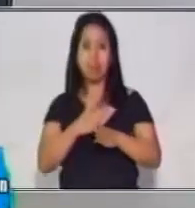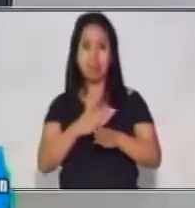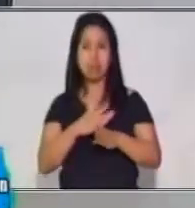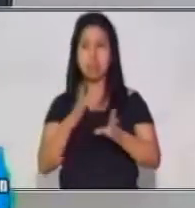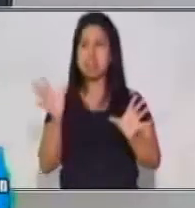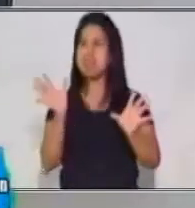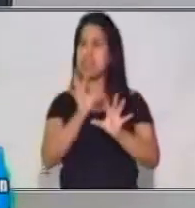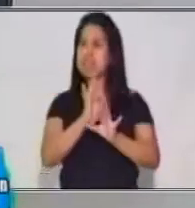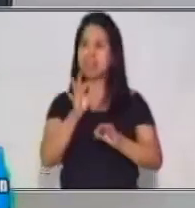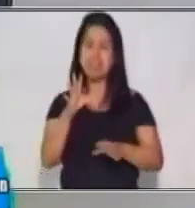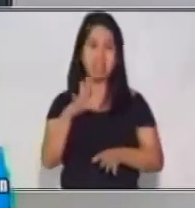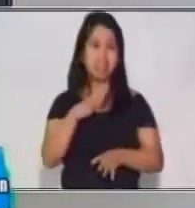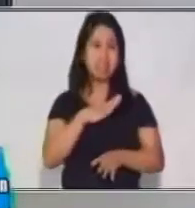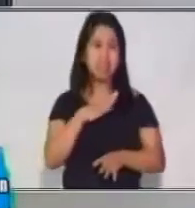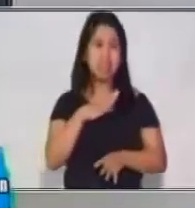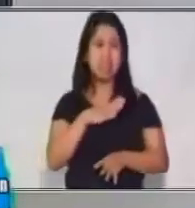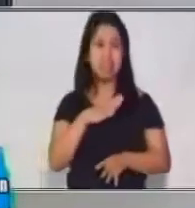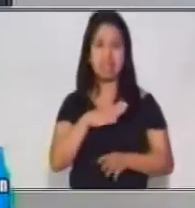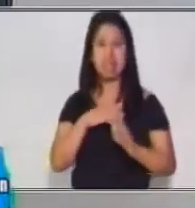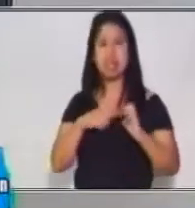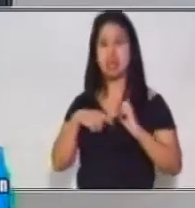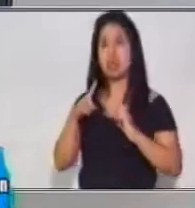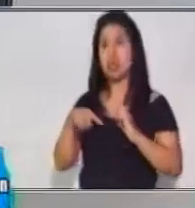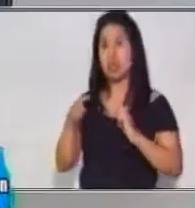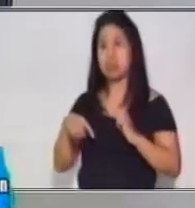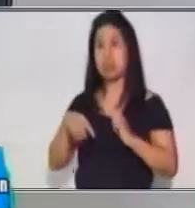nos apoyamos, mejor dicho, de la encuesta.